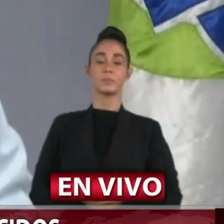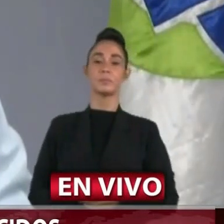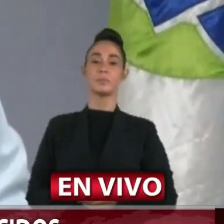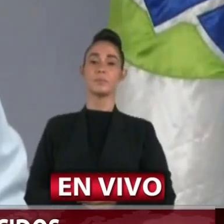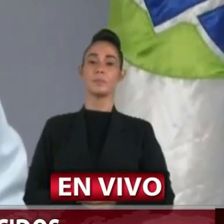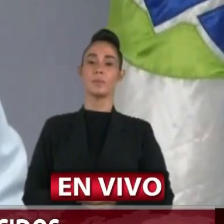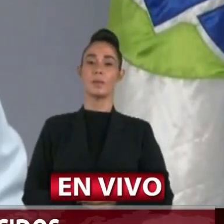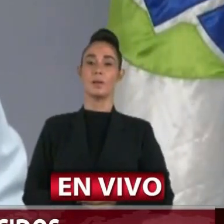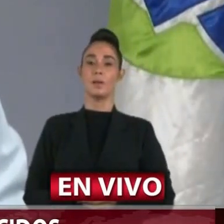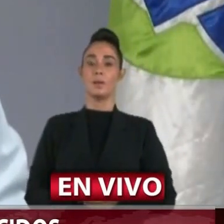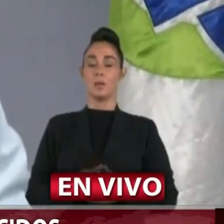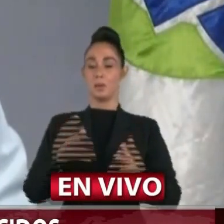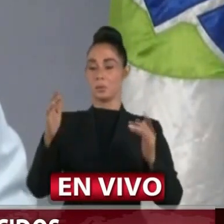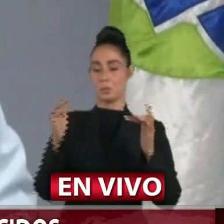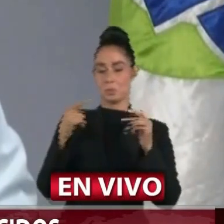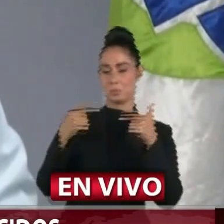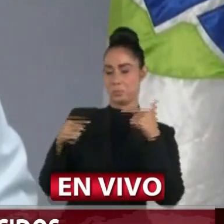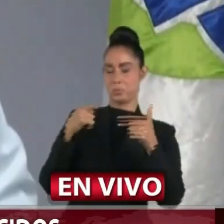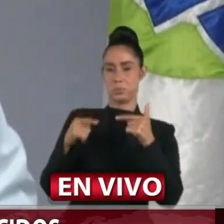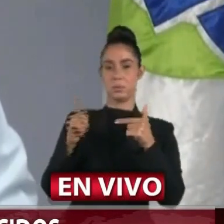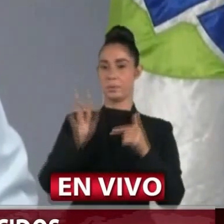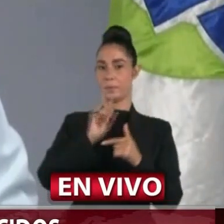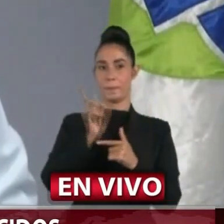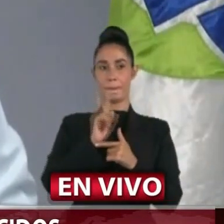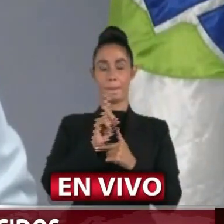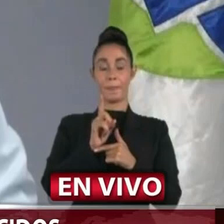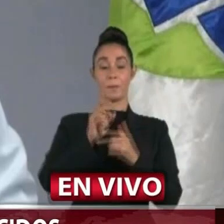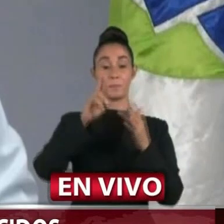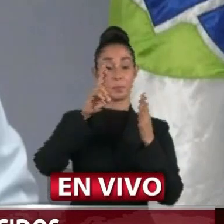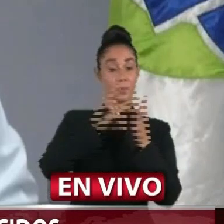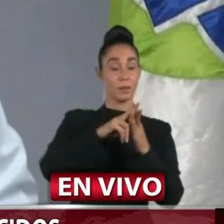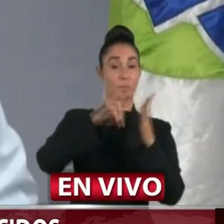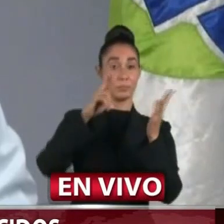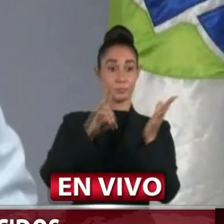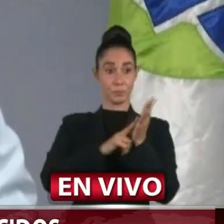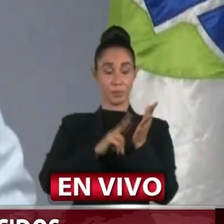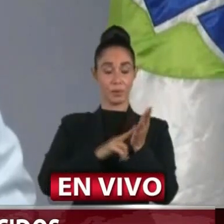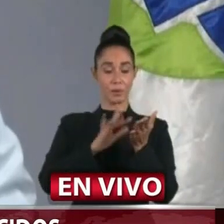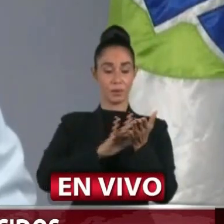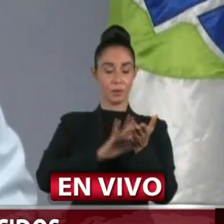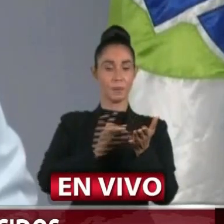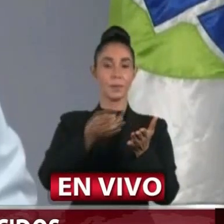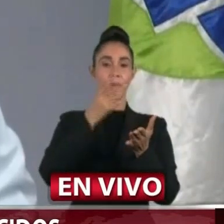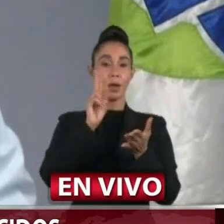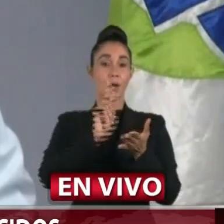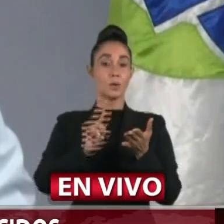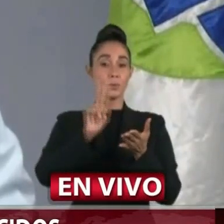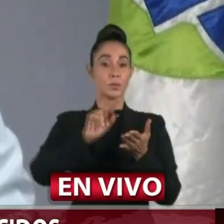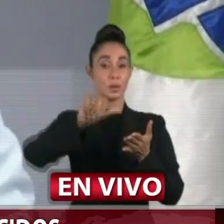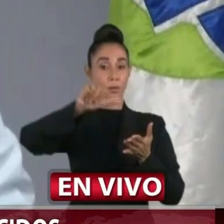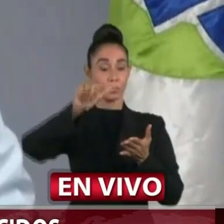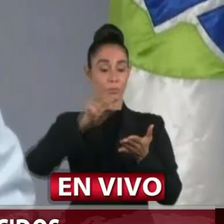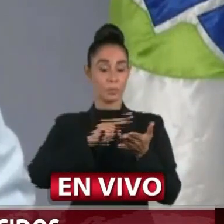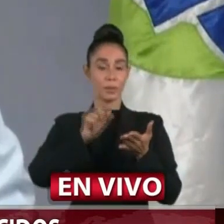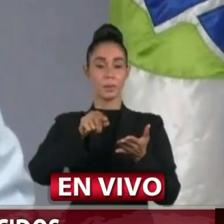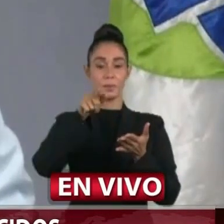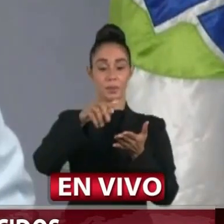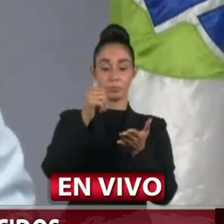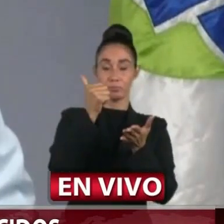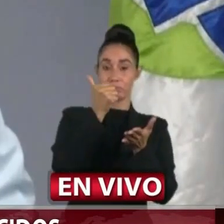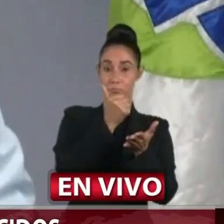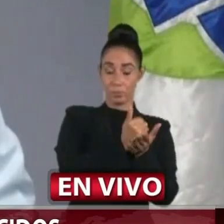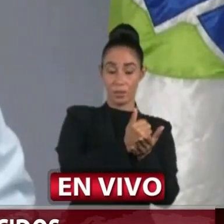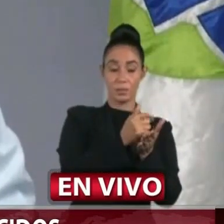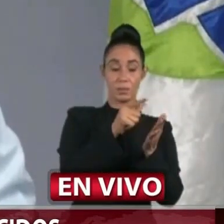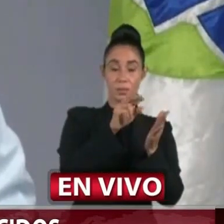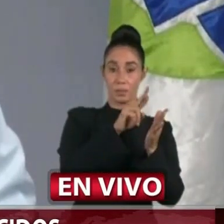No tenemos contradicción con ella. Los requisitos para el empleo de este medicamento y otros están